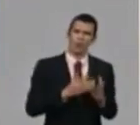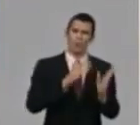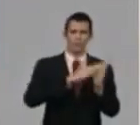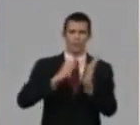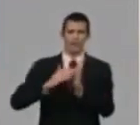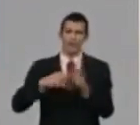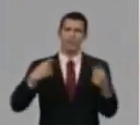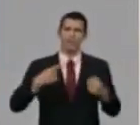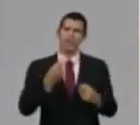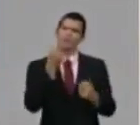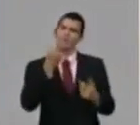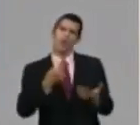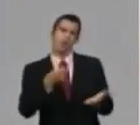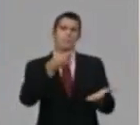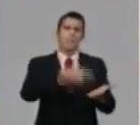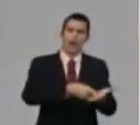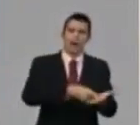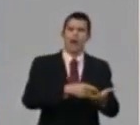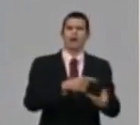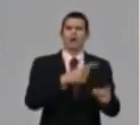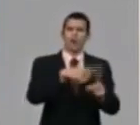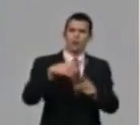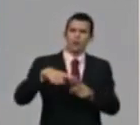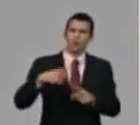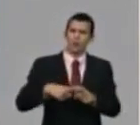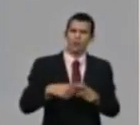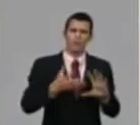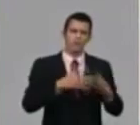jurada, que ya venció el término de aporte